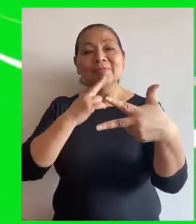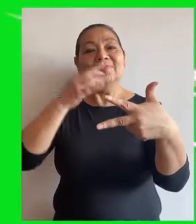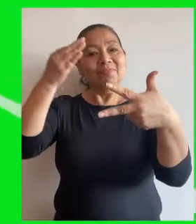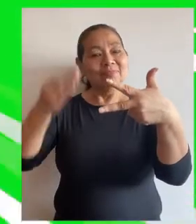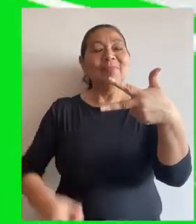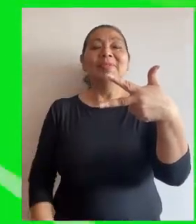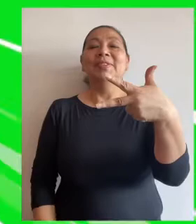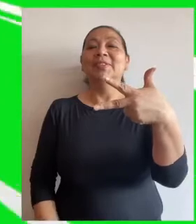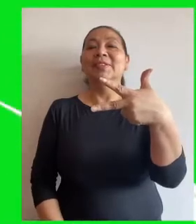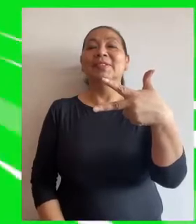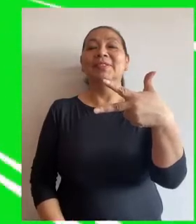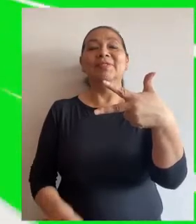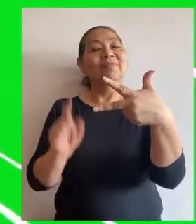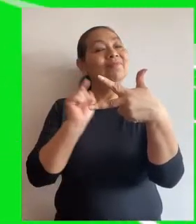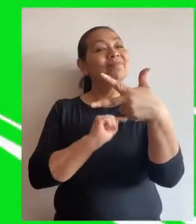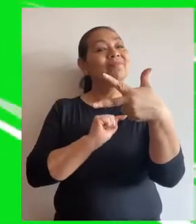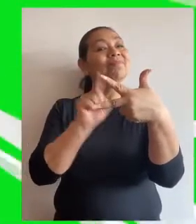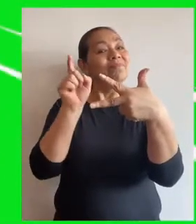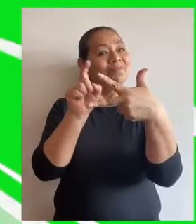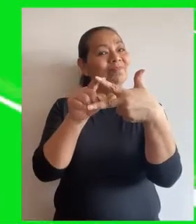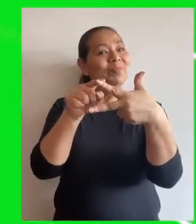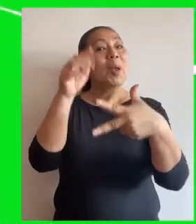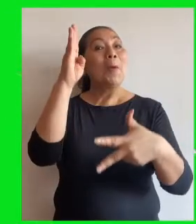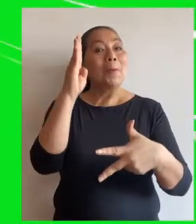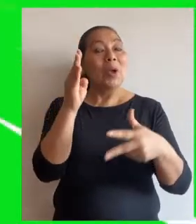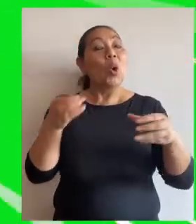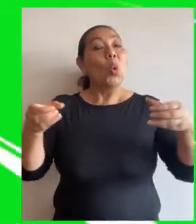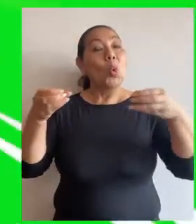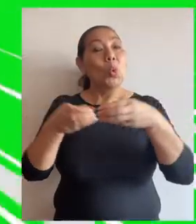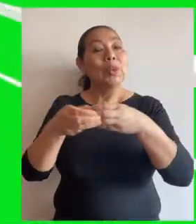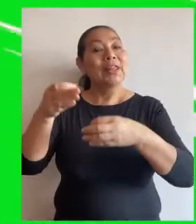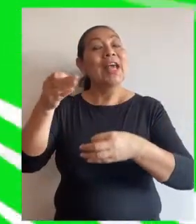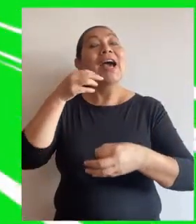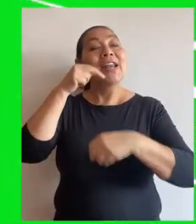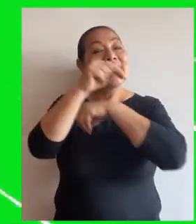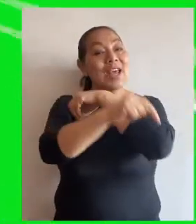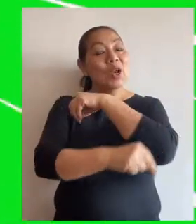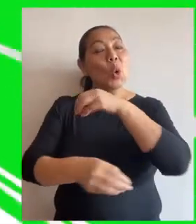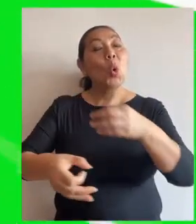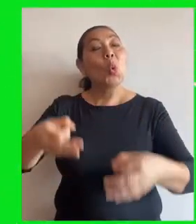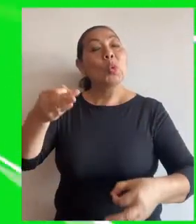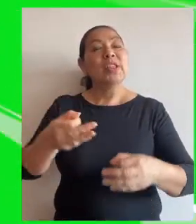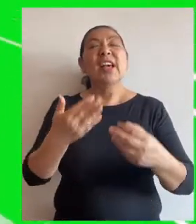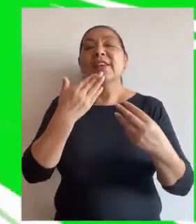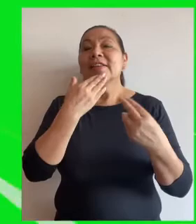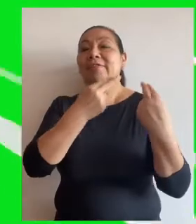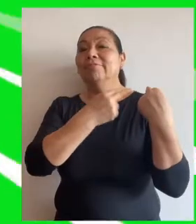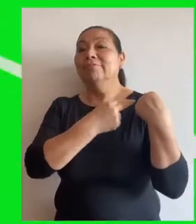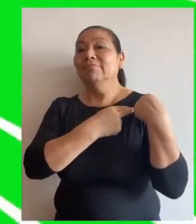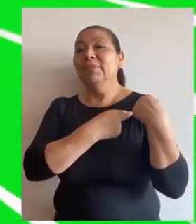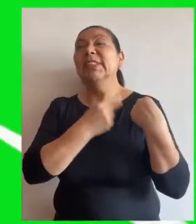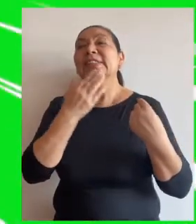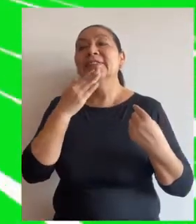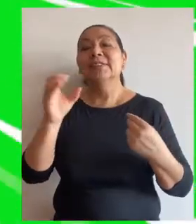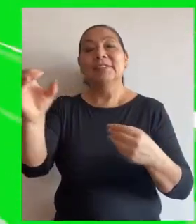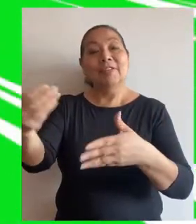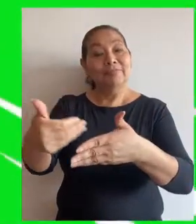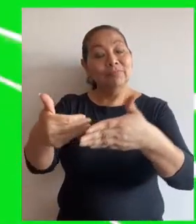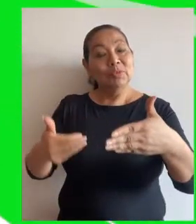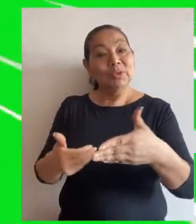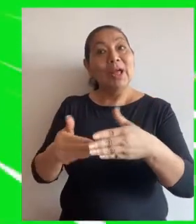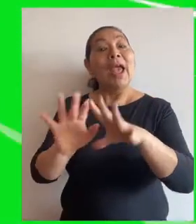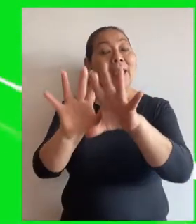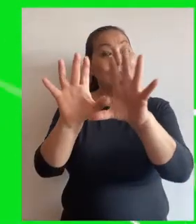La respuesta correcta es alternativa B. La Junta Nacional de Justicia tiene entre sus funciones la de nombrar